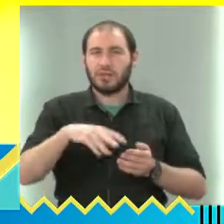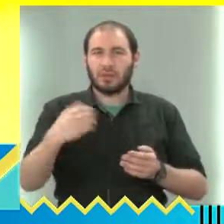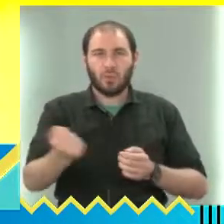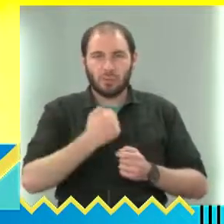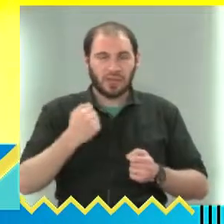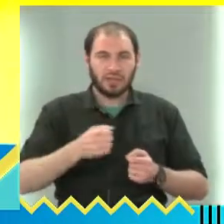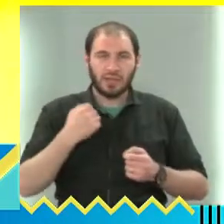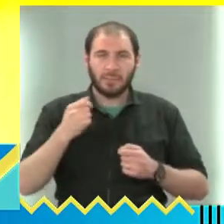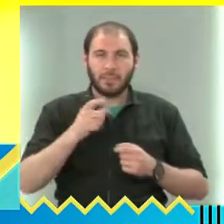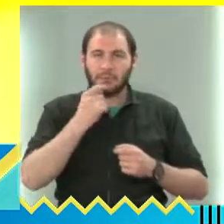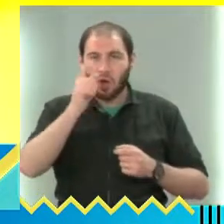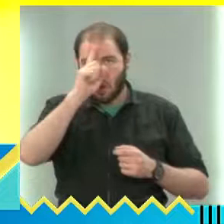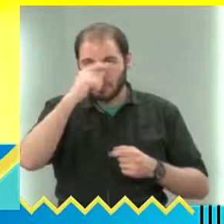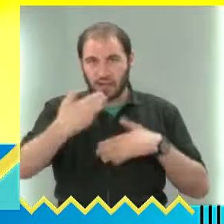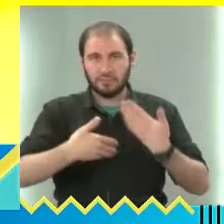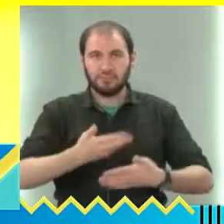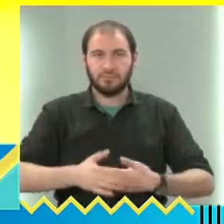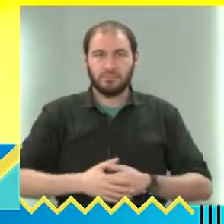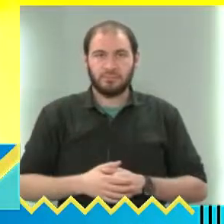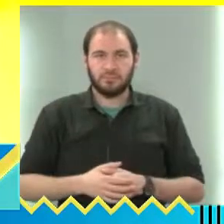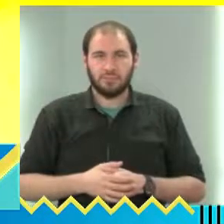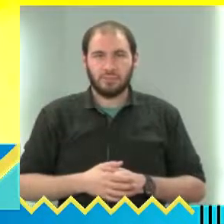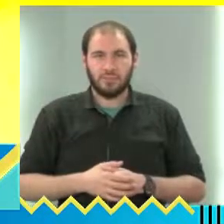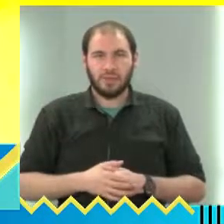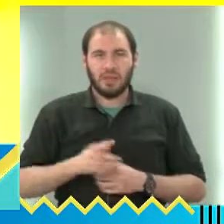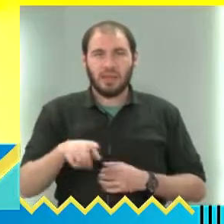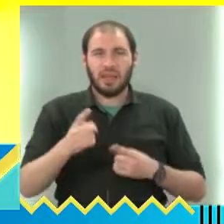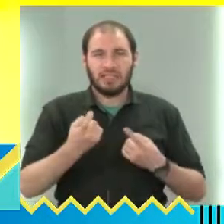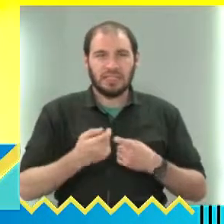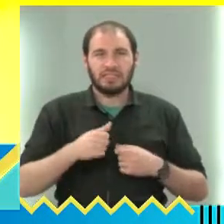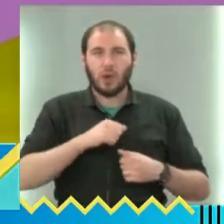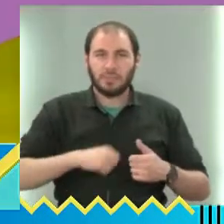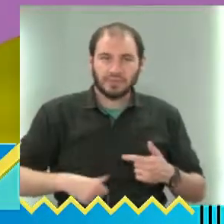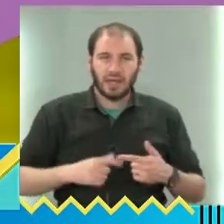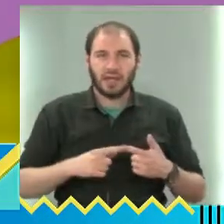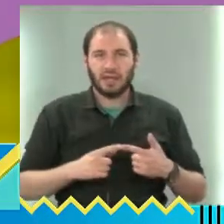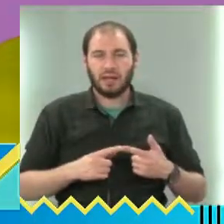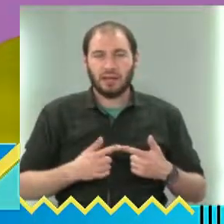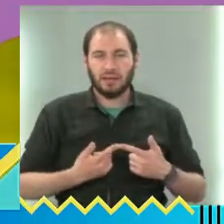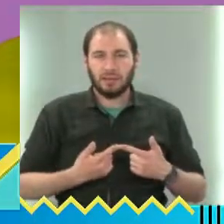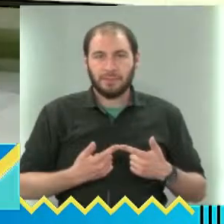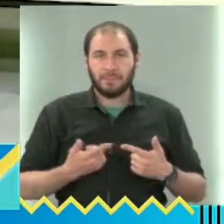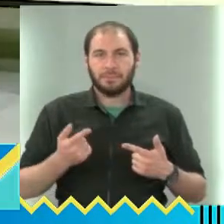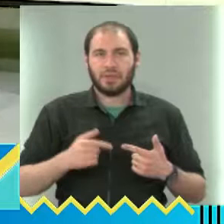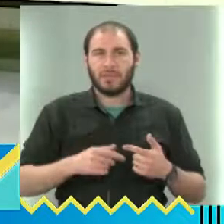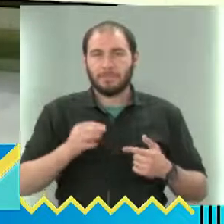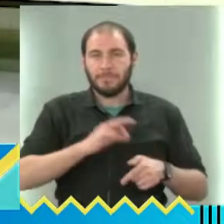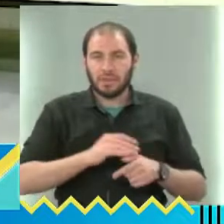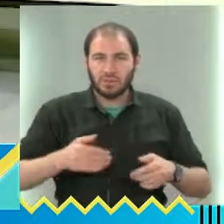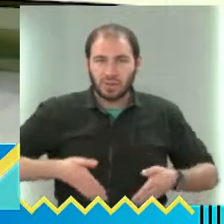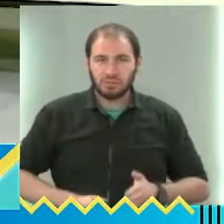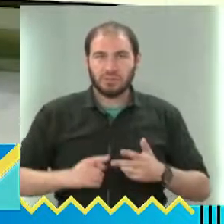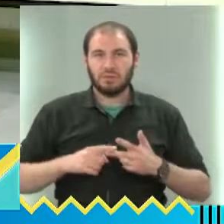funcione, digamos, un hospital donde se requiere para cirugías, para obstetricia, para